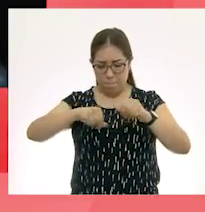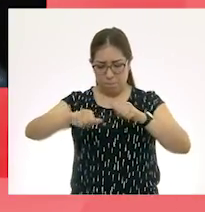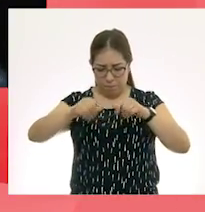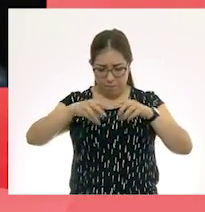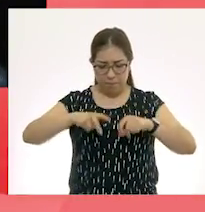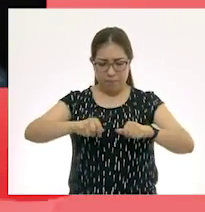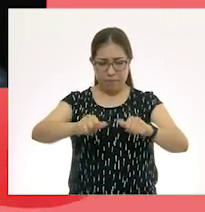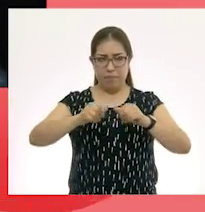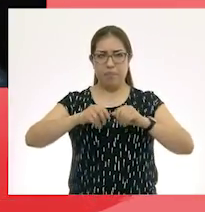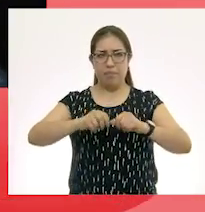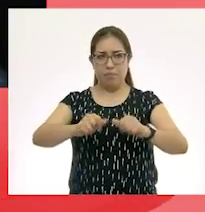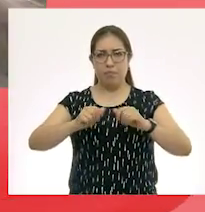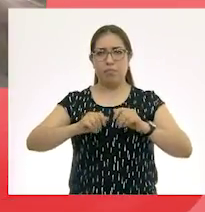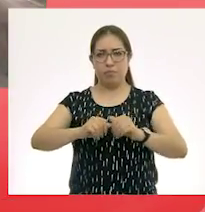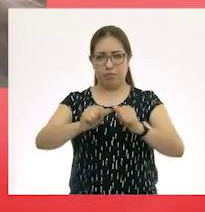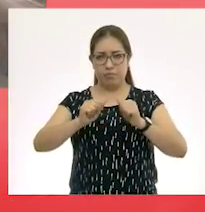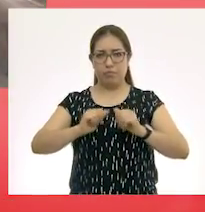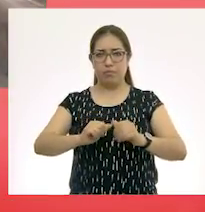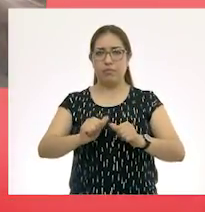bolita de masa. Sí.